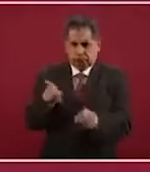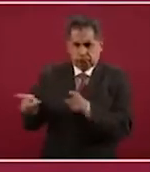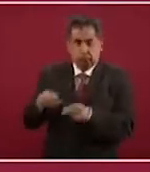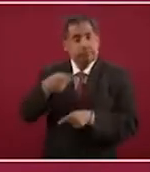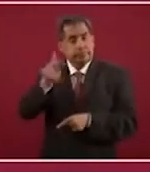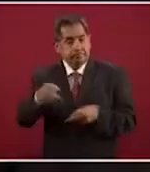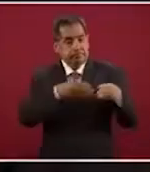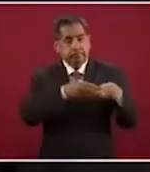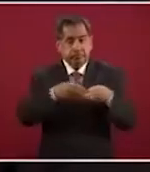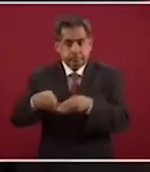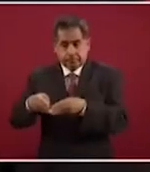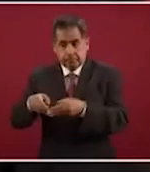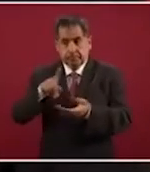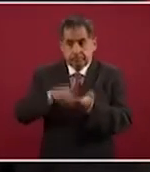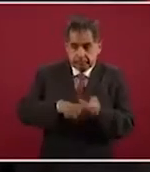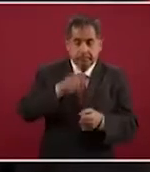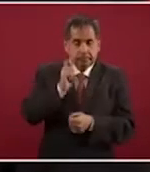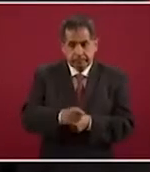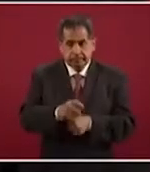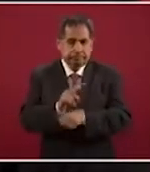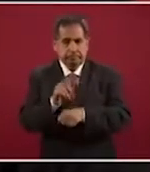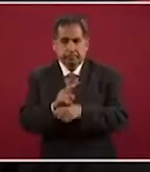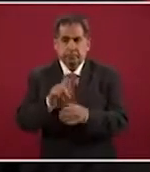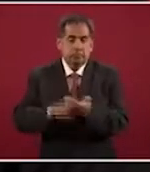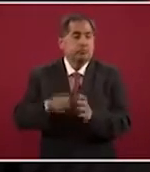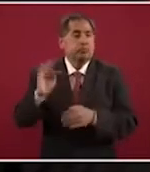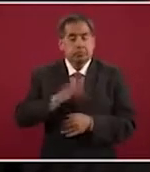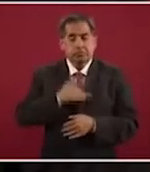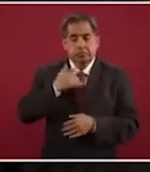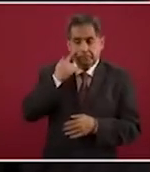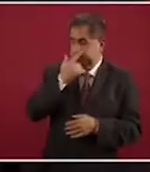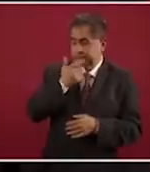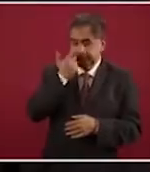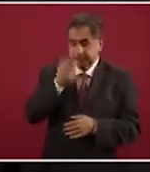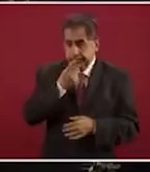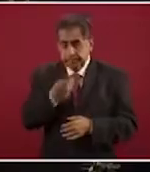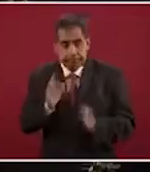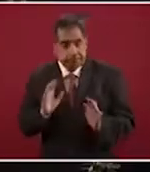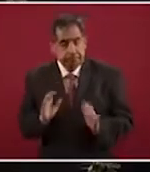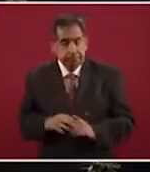puertos van a estar controlados, si así lo deciden los